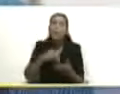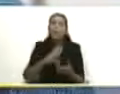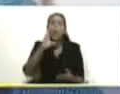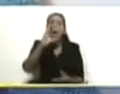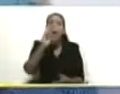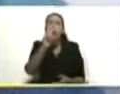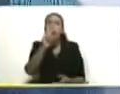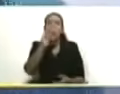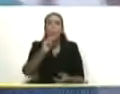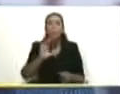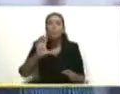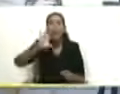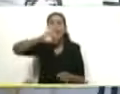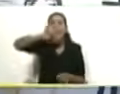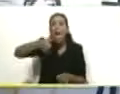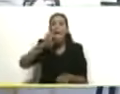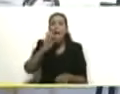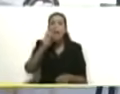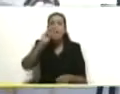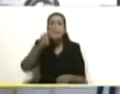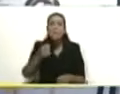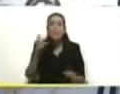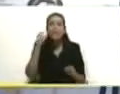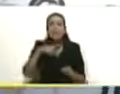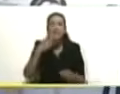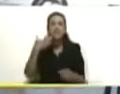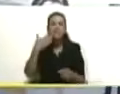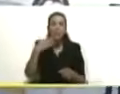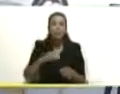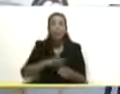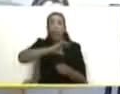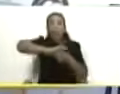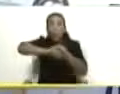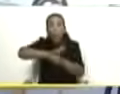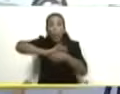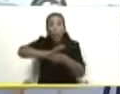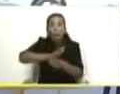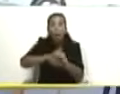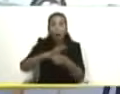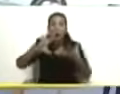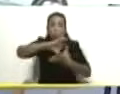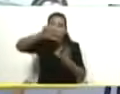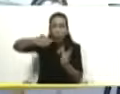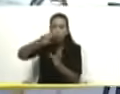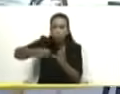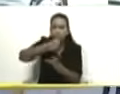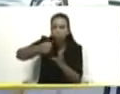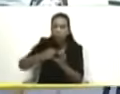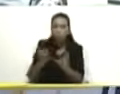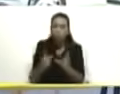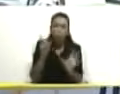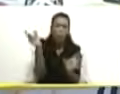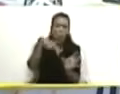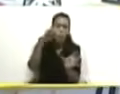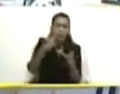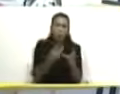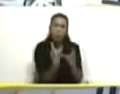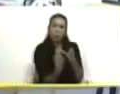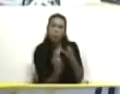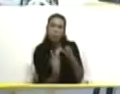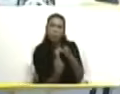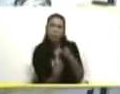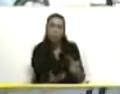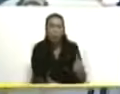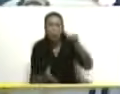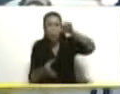Tiene jengibre, jengibre, tiene pimienta y tiene jugo de naranja. ¿Por qué la pimienta? ¿Me lo puedo tomar? Se lo puede tomar. Silita, con toda